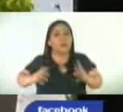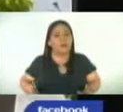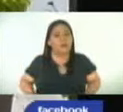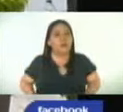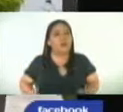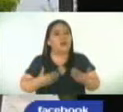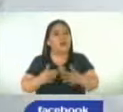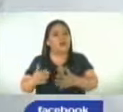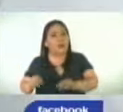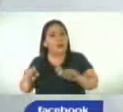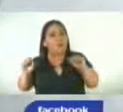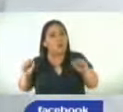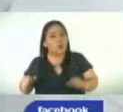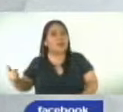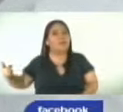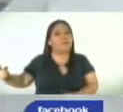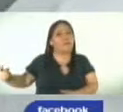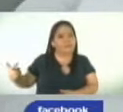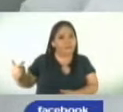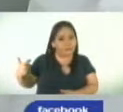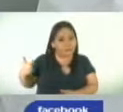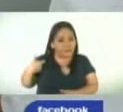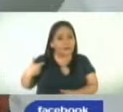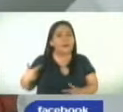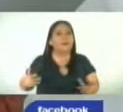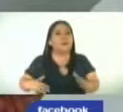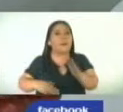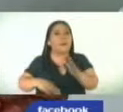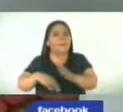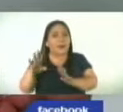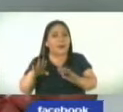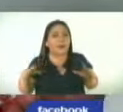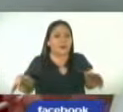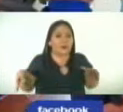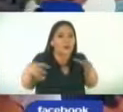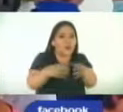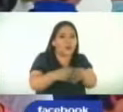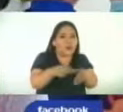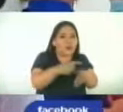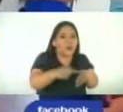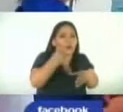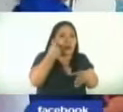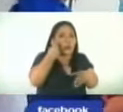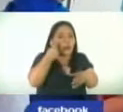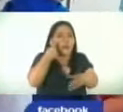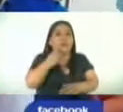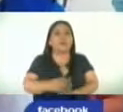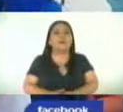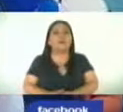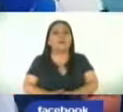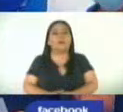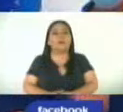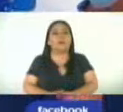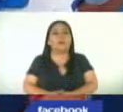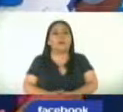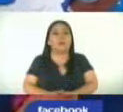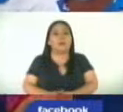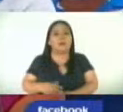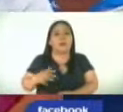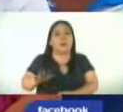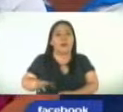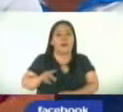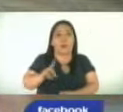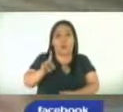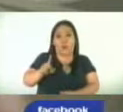fortalecer campañas de vacunación, más que todo a los grupos de riesgo, por lo menos una vez cada 12